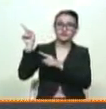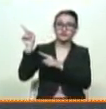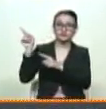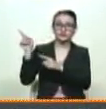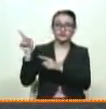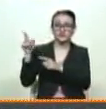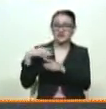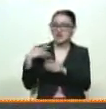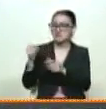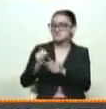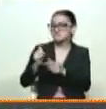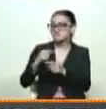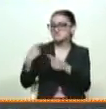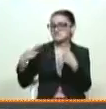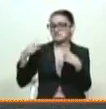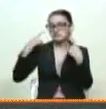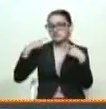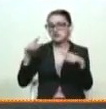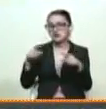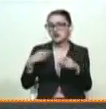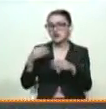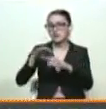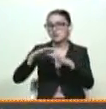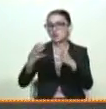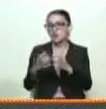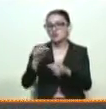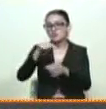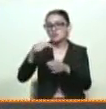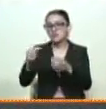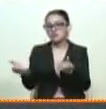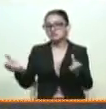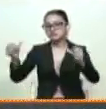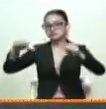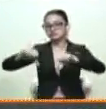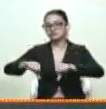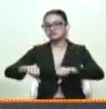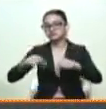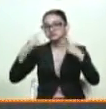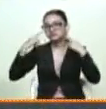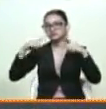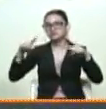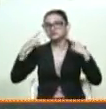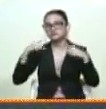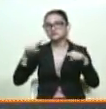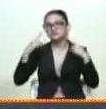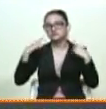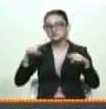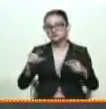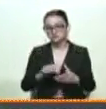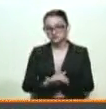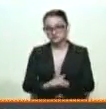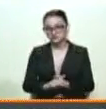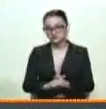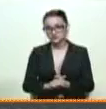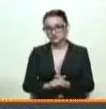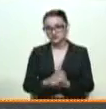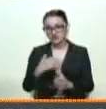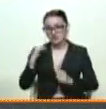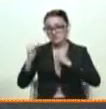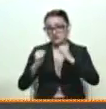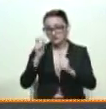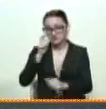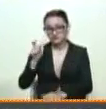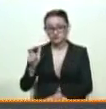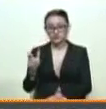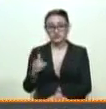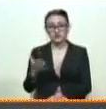con el mundo entero lo que le venga en gana para destruirlo, para aniquilar la humanidad, como decía